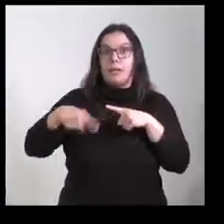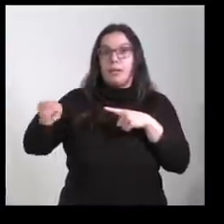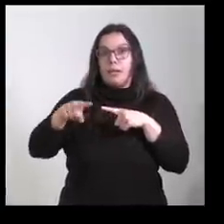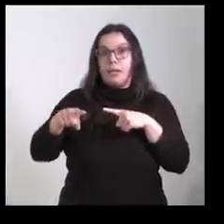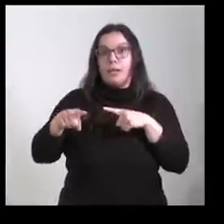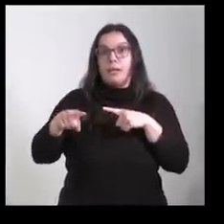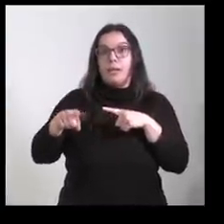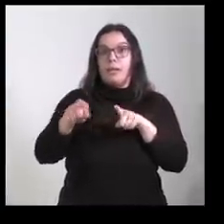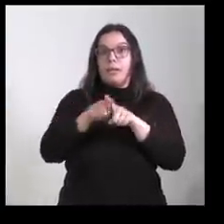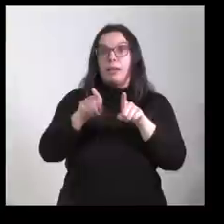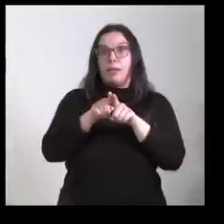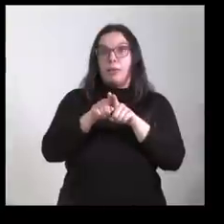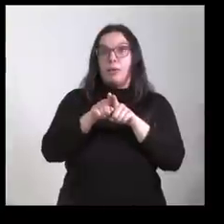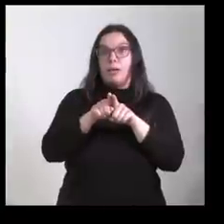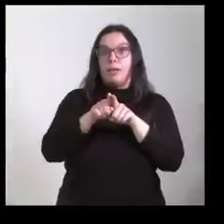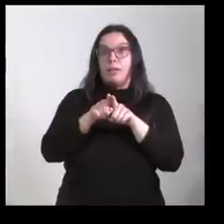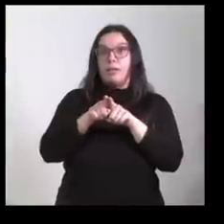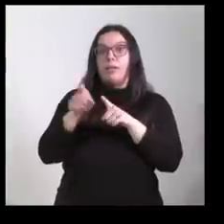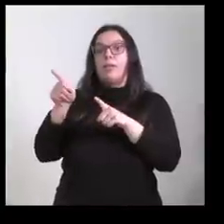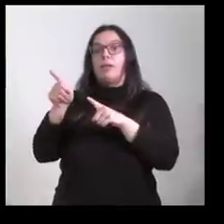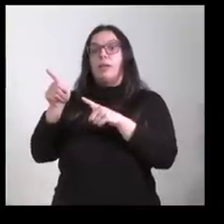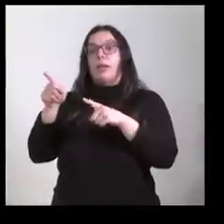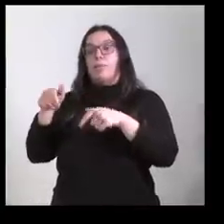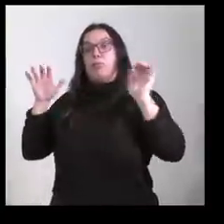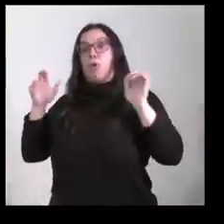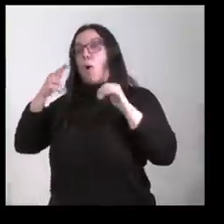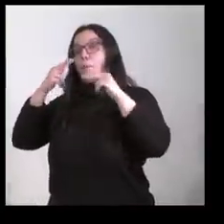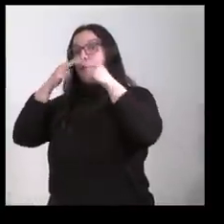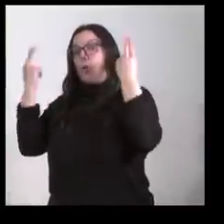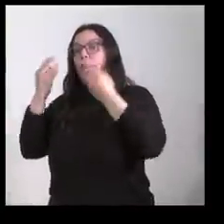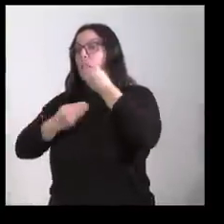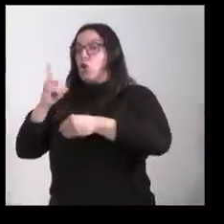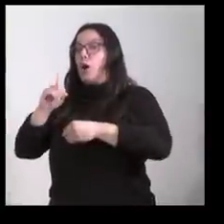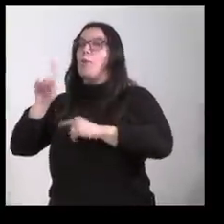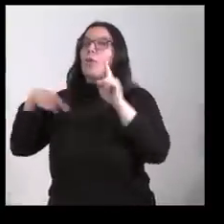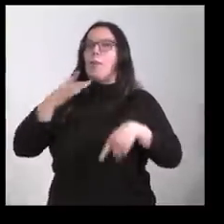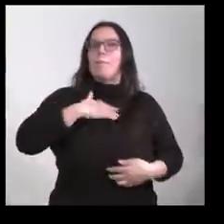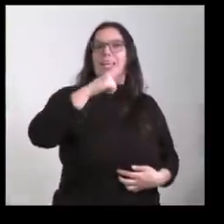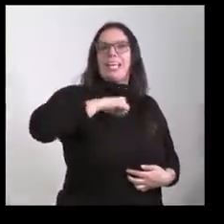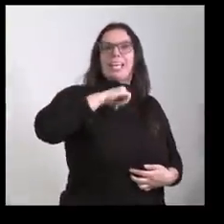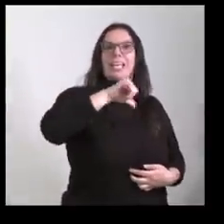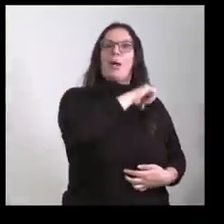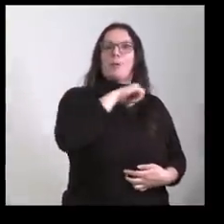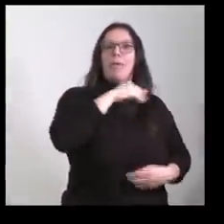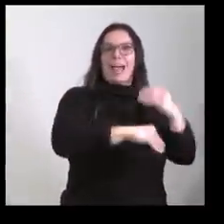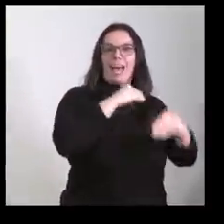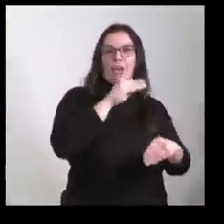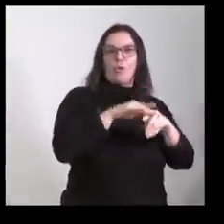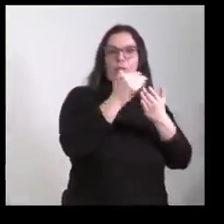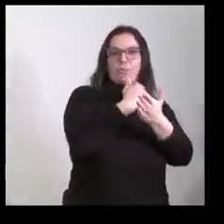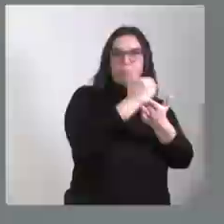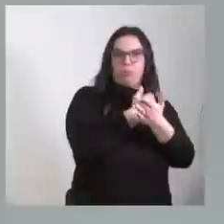la sanidad pública y no objetores en la privada pero no quiere decir que se vayan a elaborar listas negras sino que haya un control no